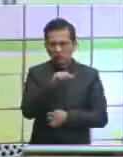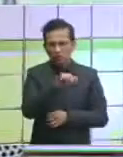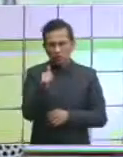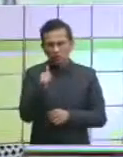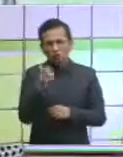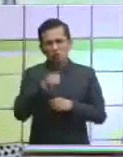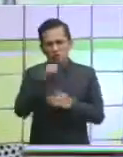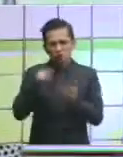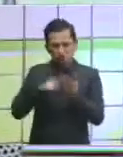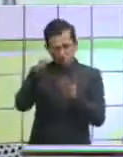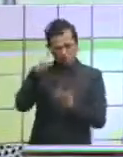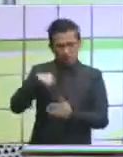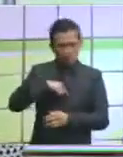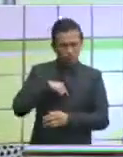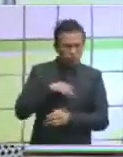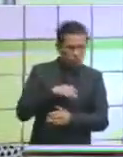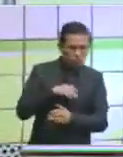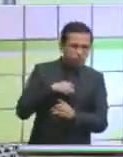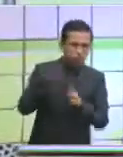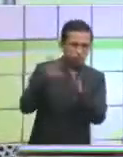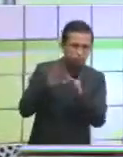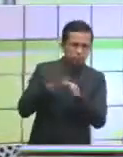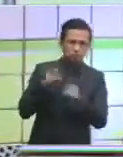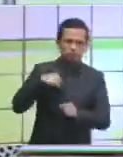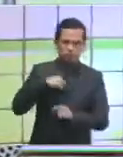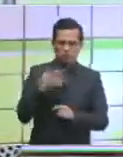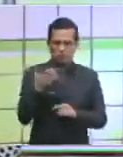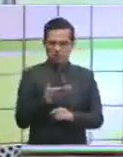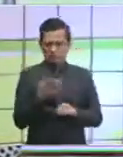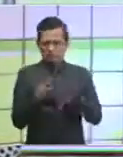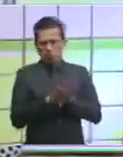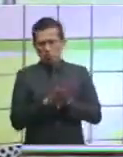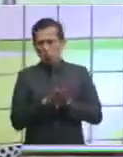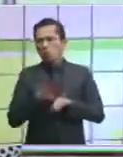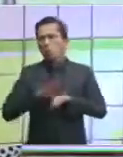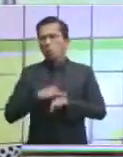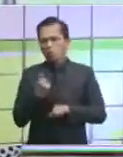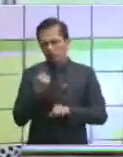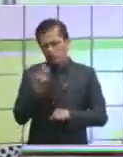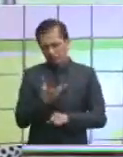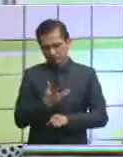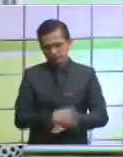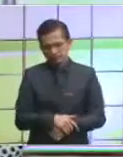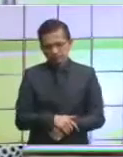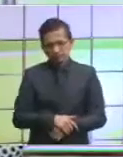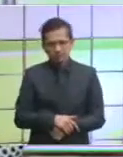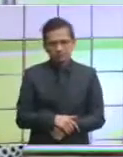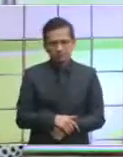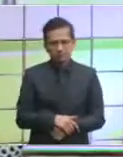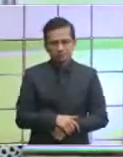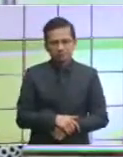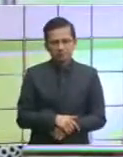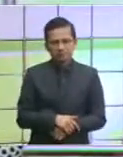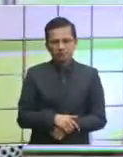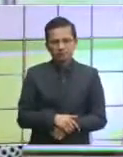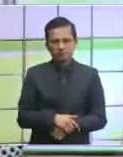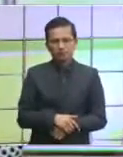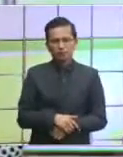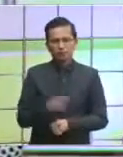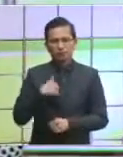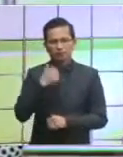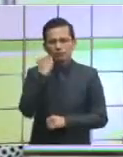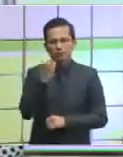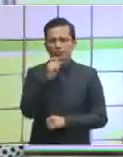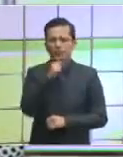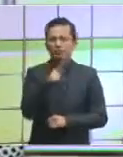haciendo y por qué lo estamos haciendo como lo estamos haciendo y aquí quiero subrayar el eje